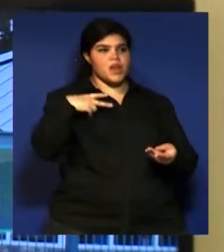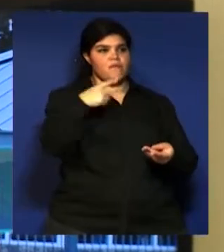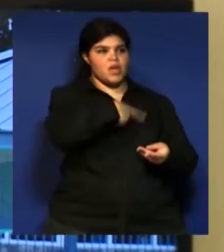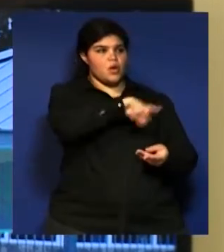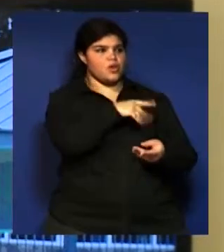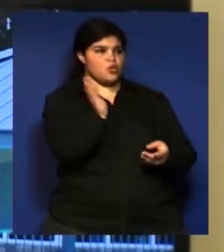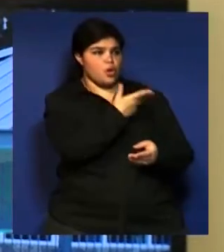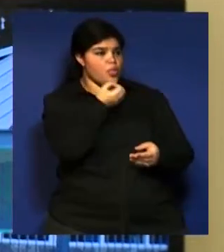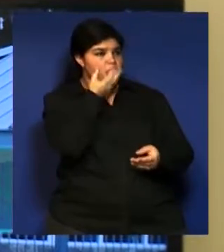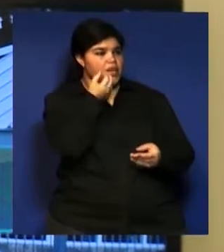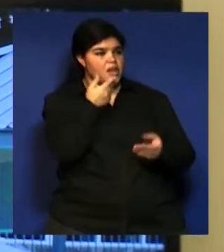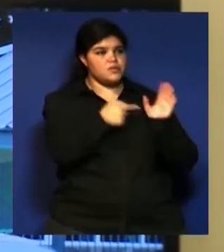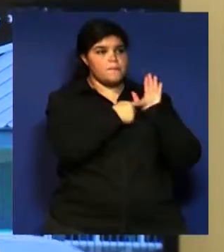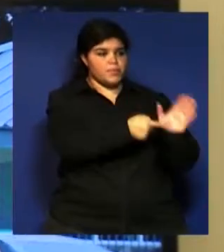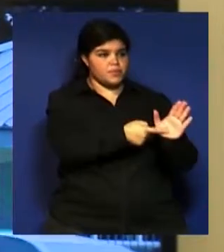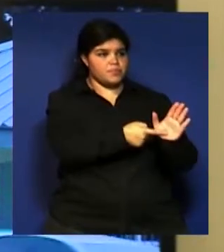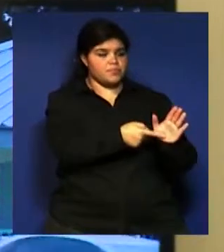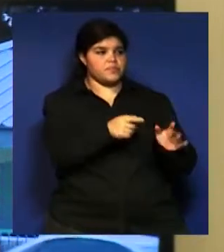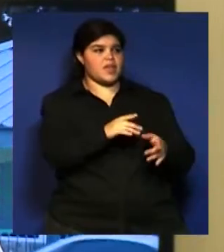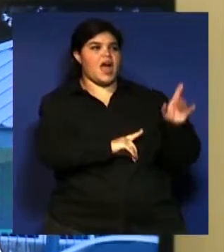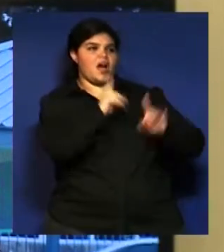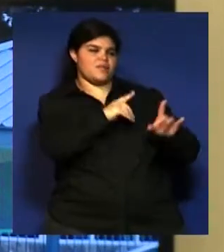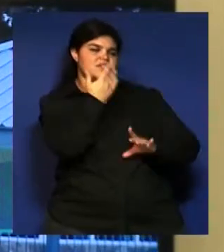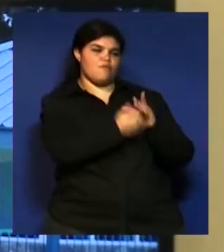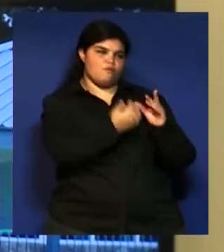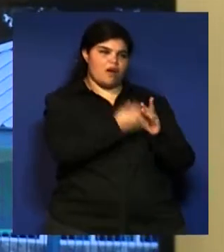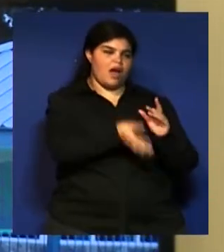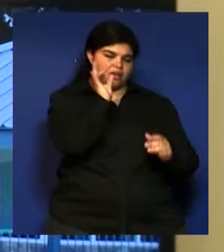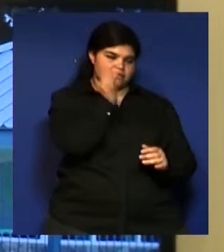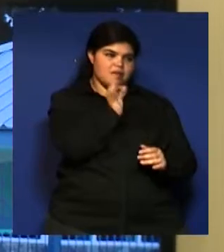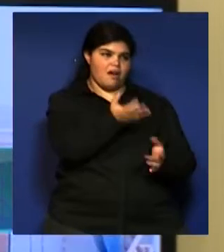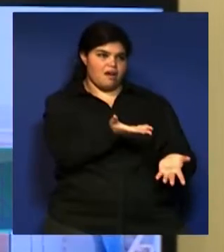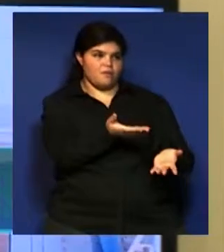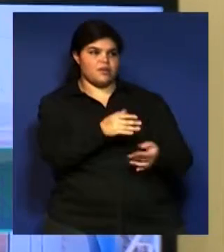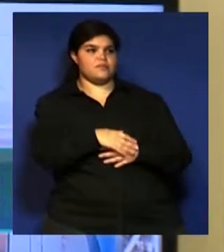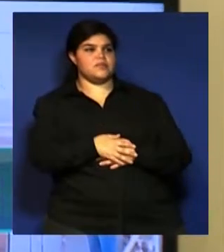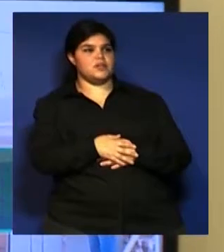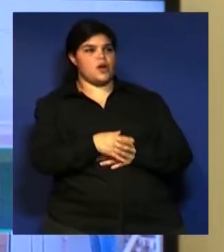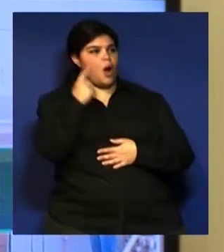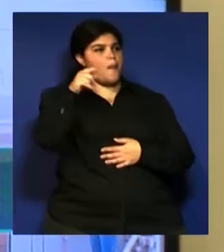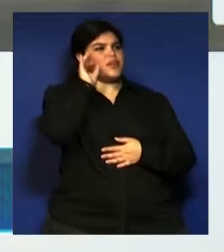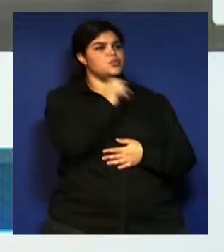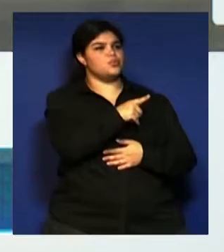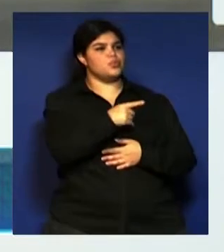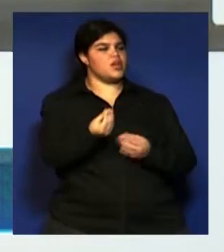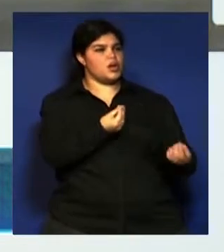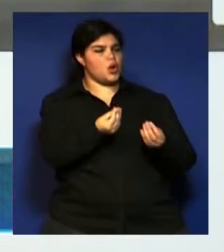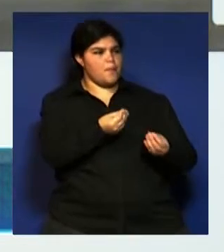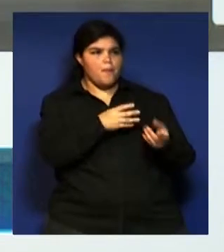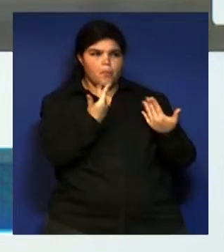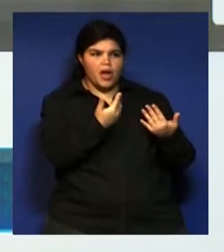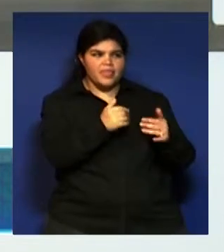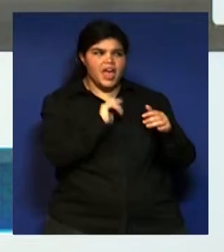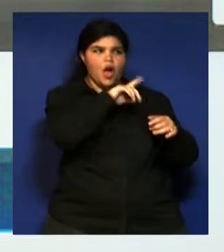declaraciones juradas. Pero bueno, se ven ciertas irregularidades en muchísimos casos. ¿Qué opinión tenés del tema? ¿Se puede llegar a extender? En